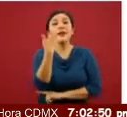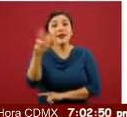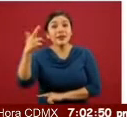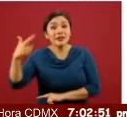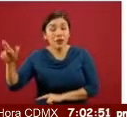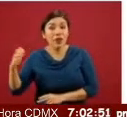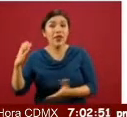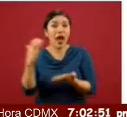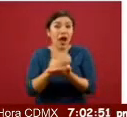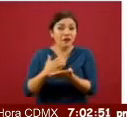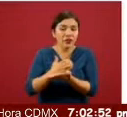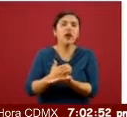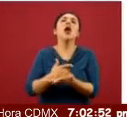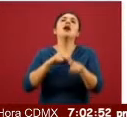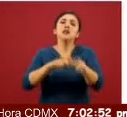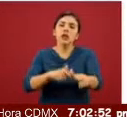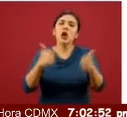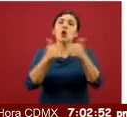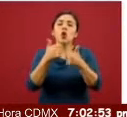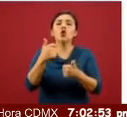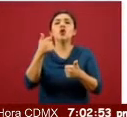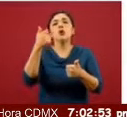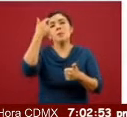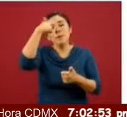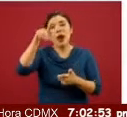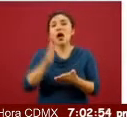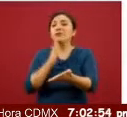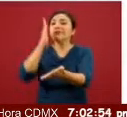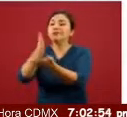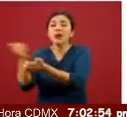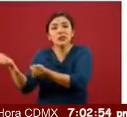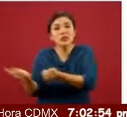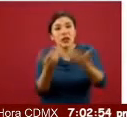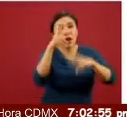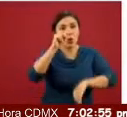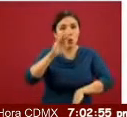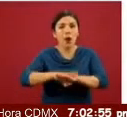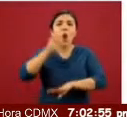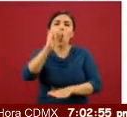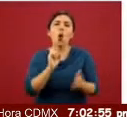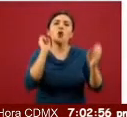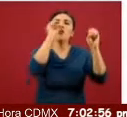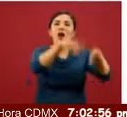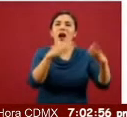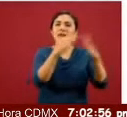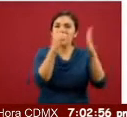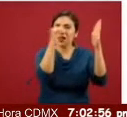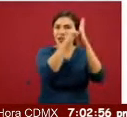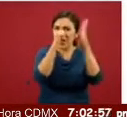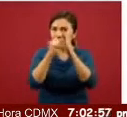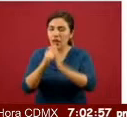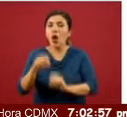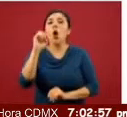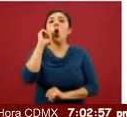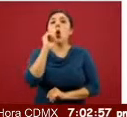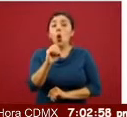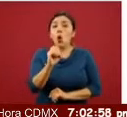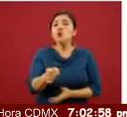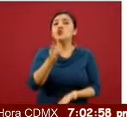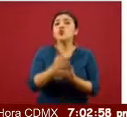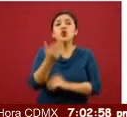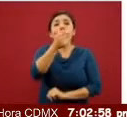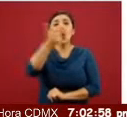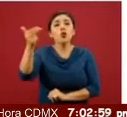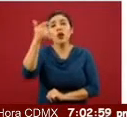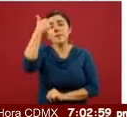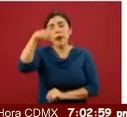básicamente continúan con servicios a domicilio o para recoger, y las que se encuentran en los hoteles preferentemente o solo para servicio